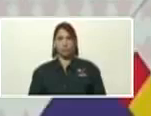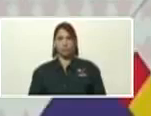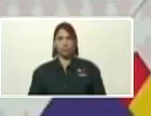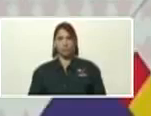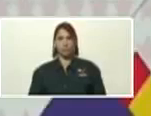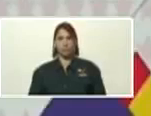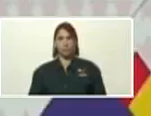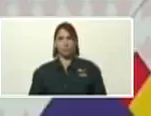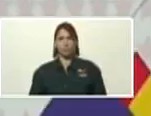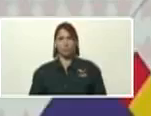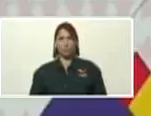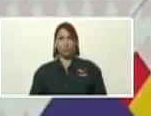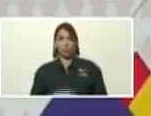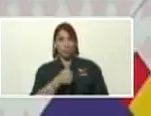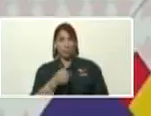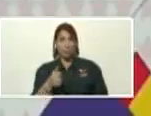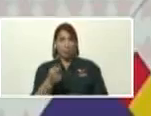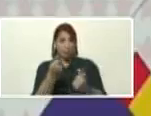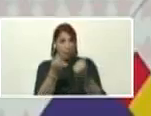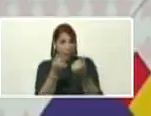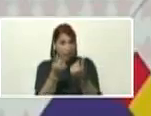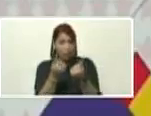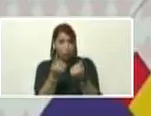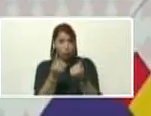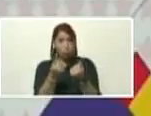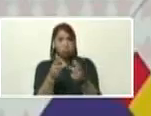Cada centavito que entre extra